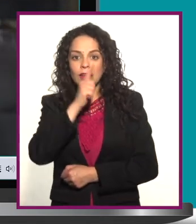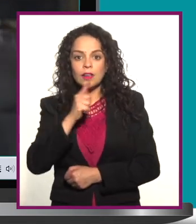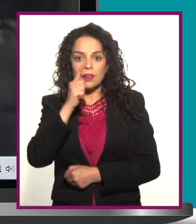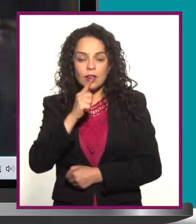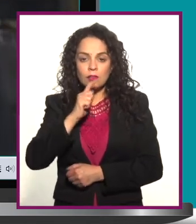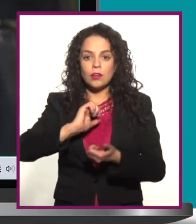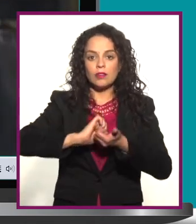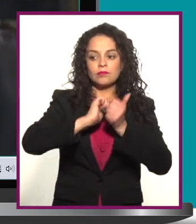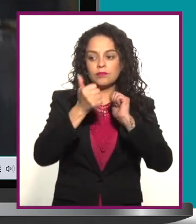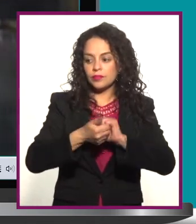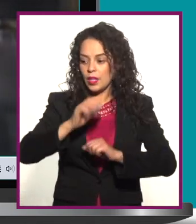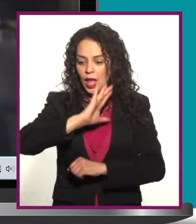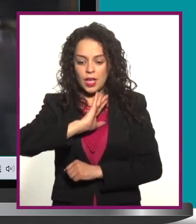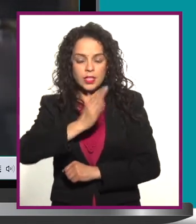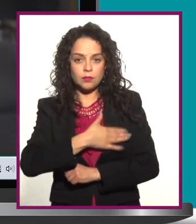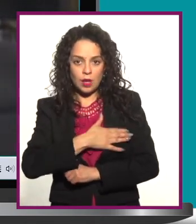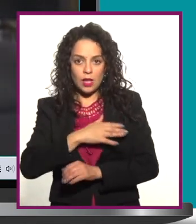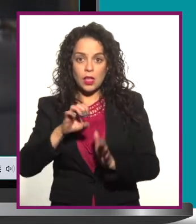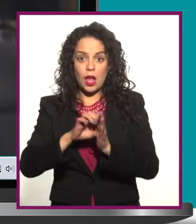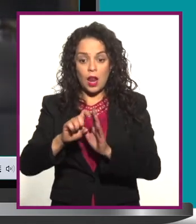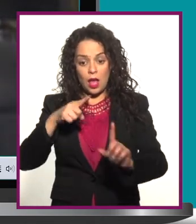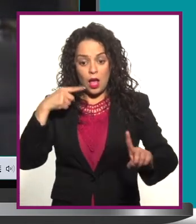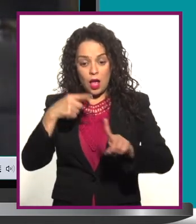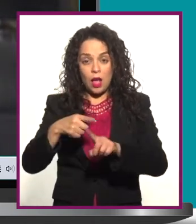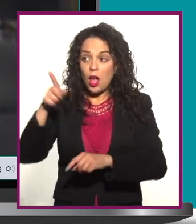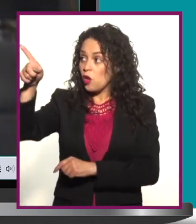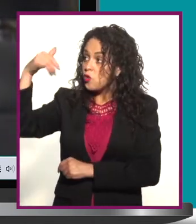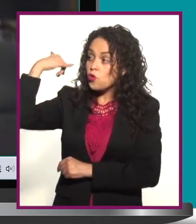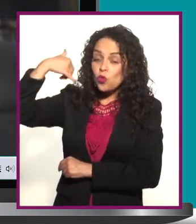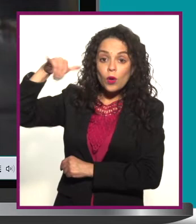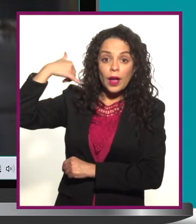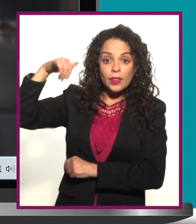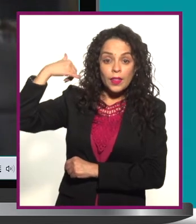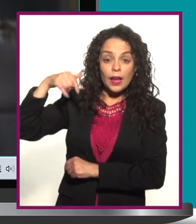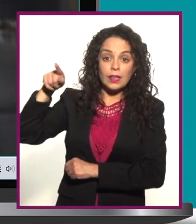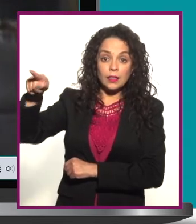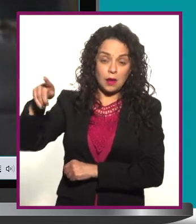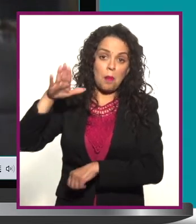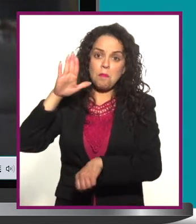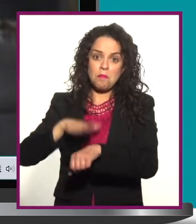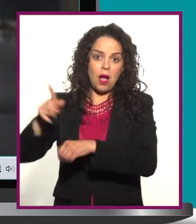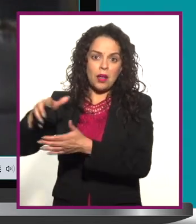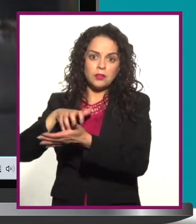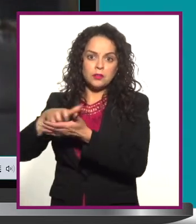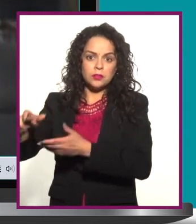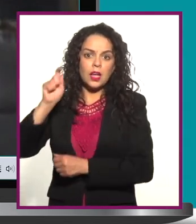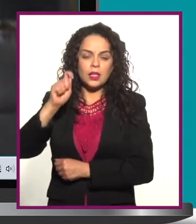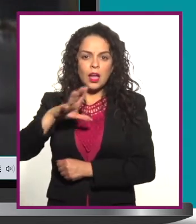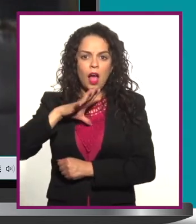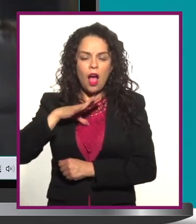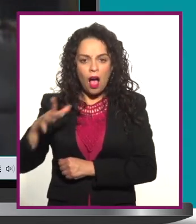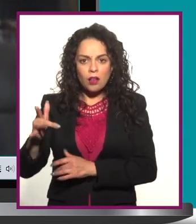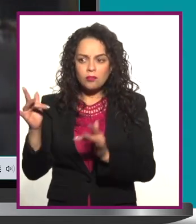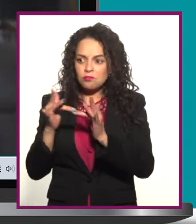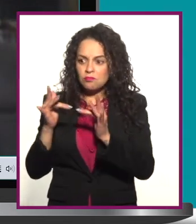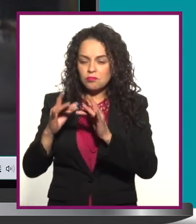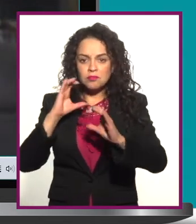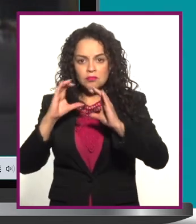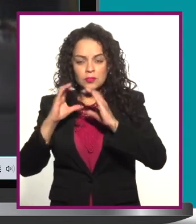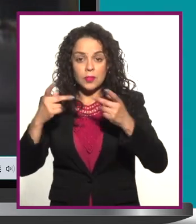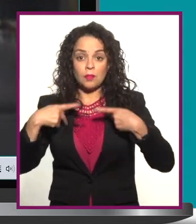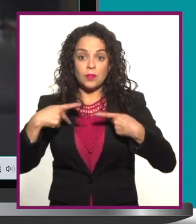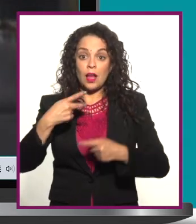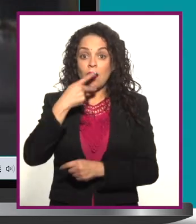lenguas al español. En el caso del estado de Yucatán, donde todavía es muy común encontrar una